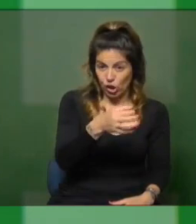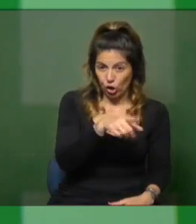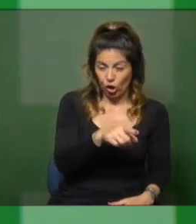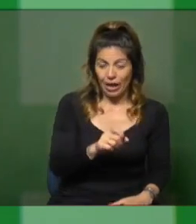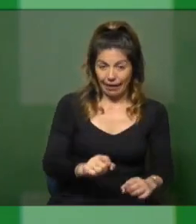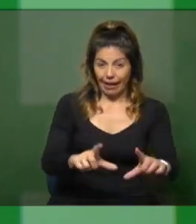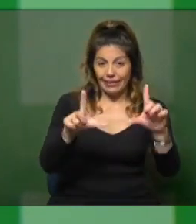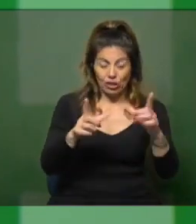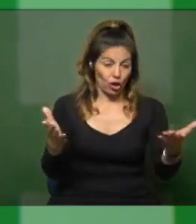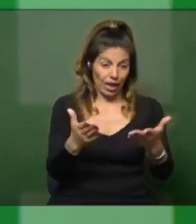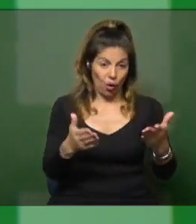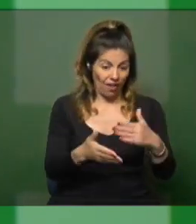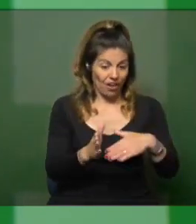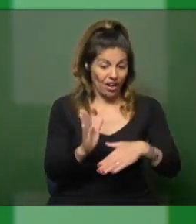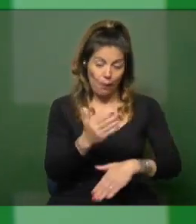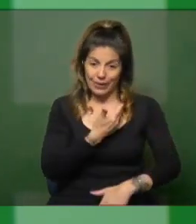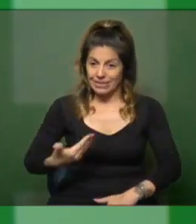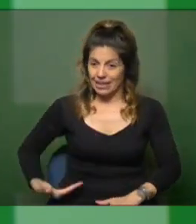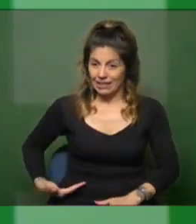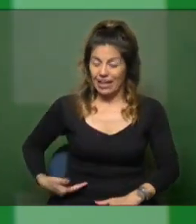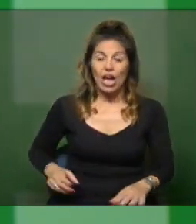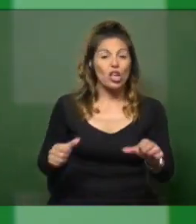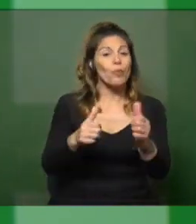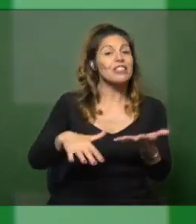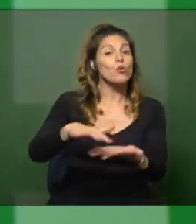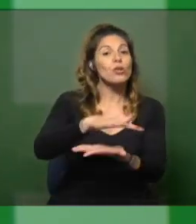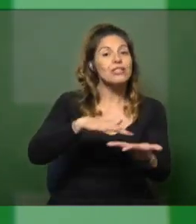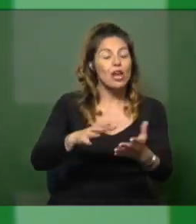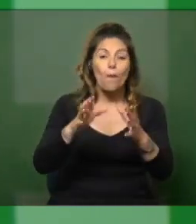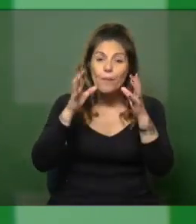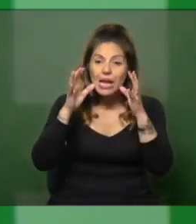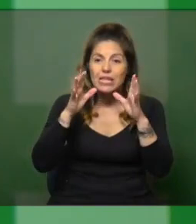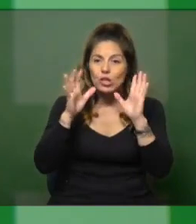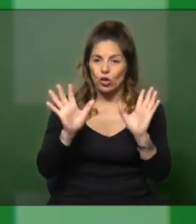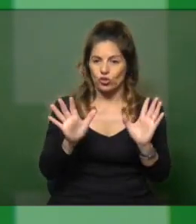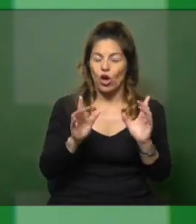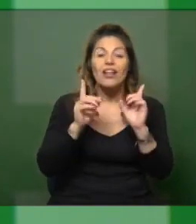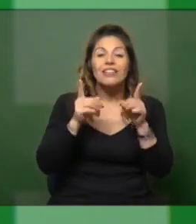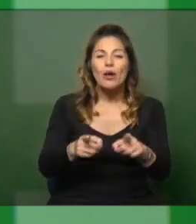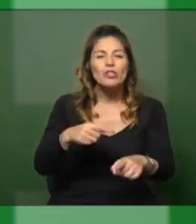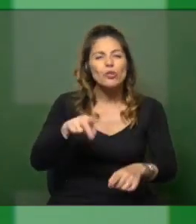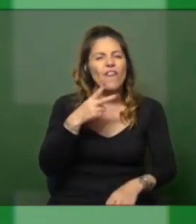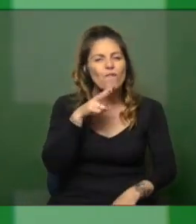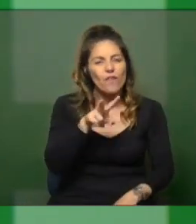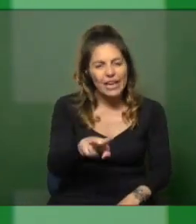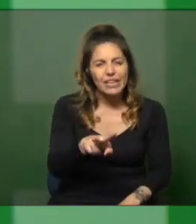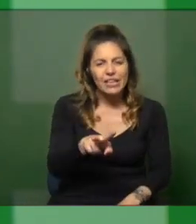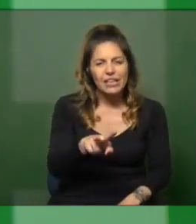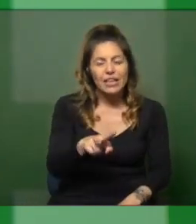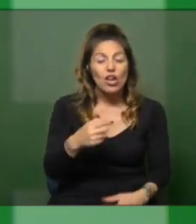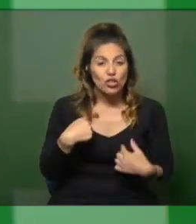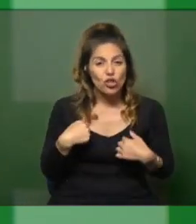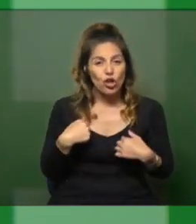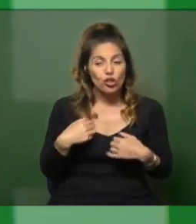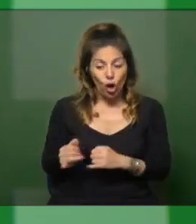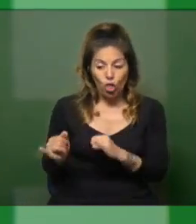candidato que ahora va a ser presidente no nos va a llevar a un escenario peligroso y Y también si ustedes observan eh Y me pasó durante